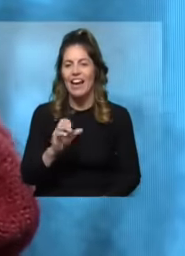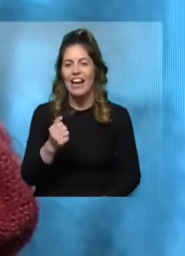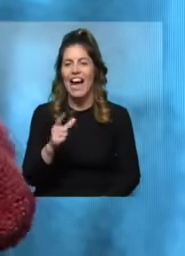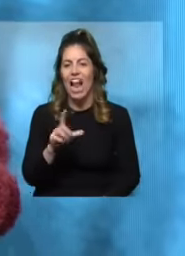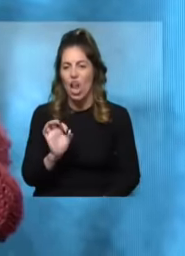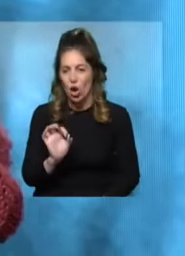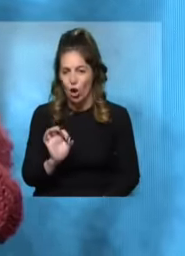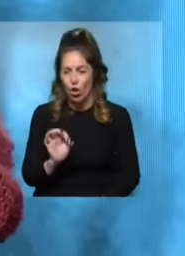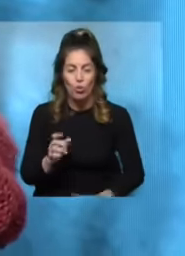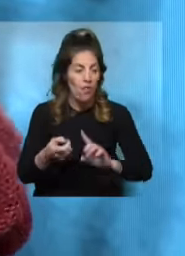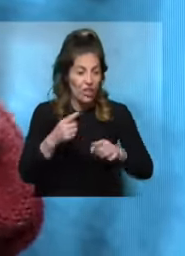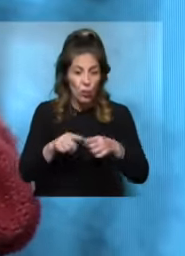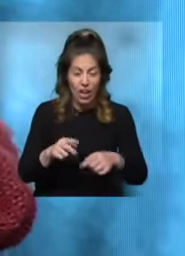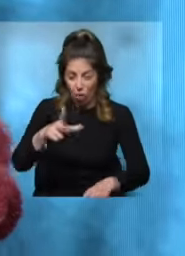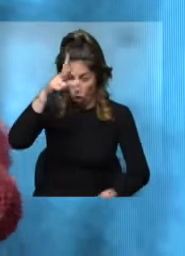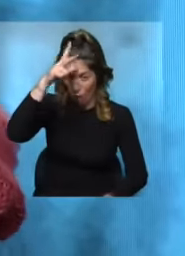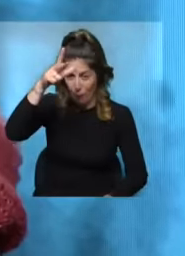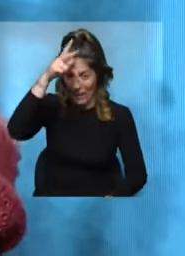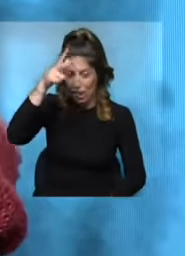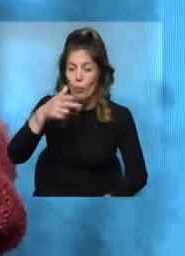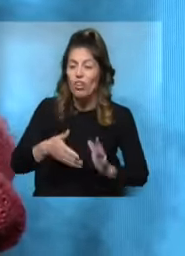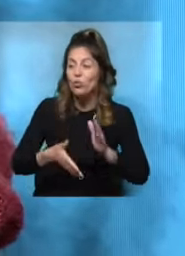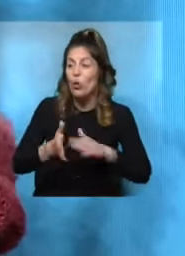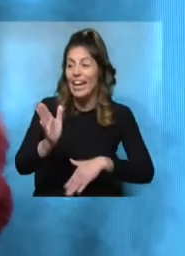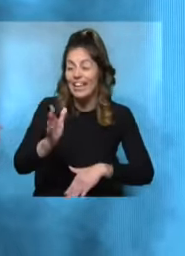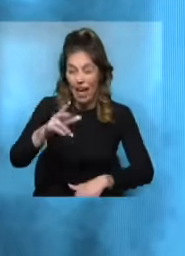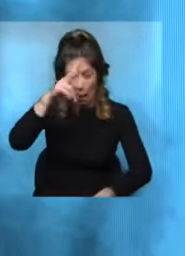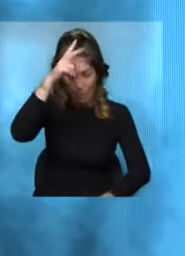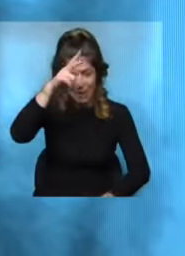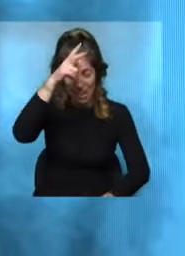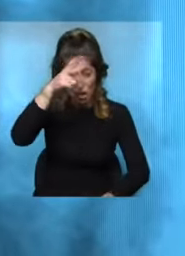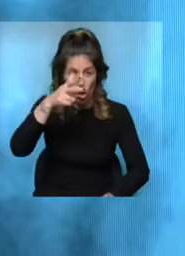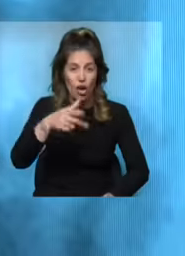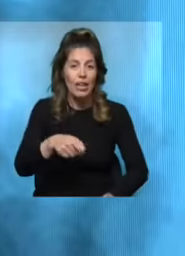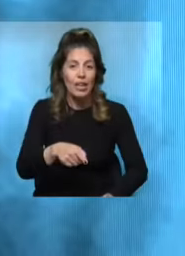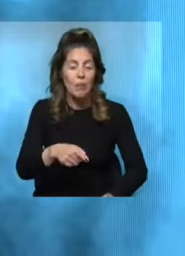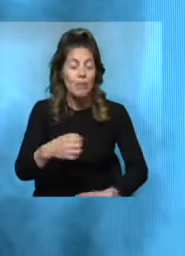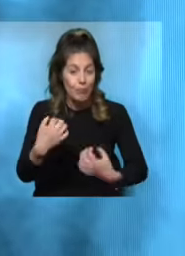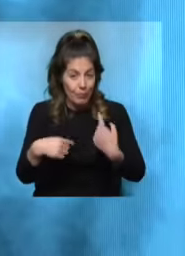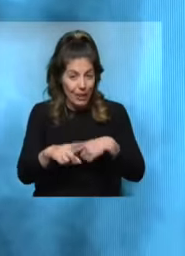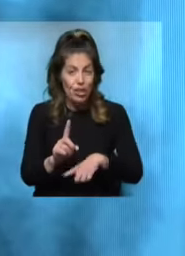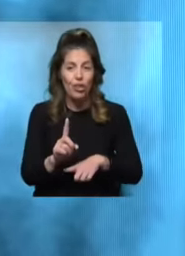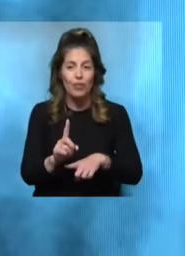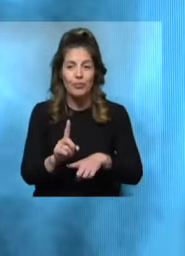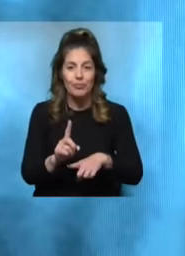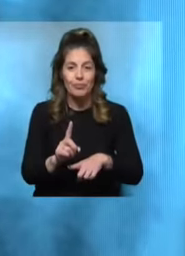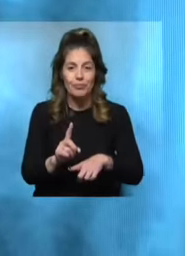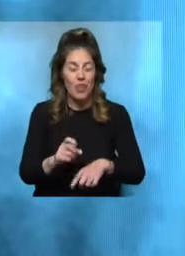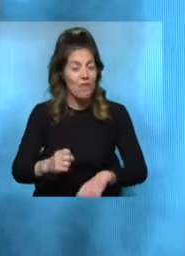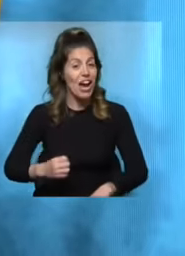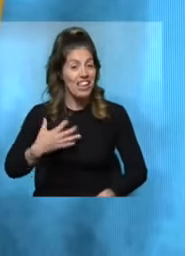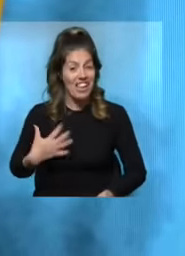con todo México, porque tuvo que irse desterrado a México. No importa, pero el asunto es que vale la